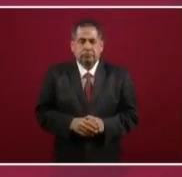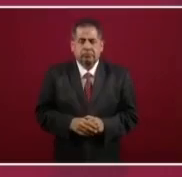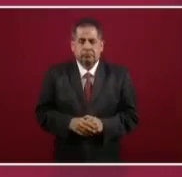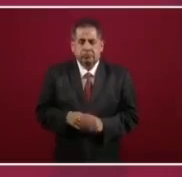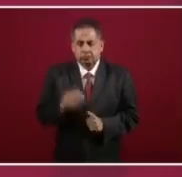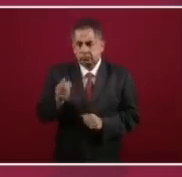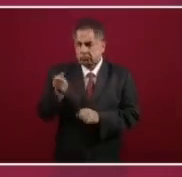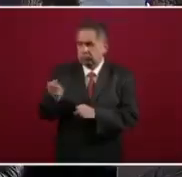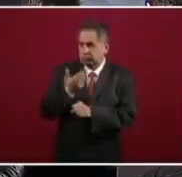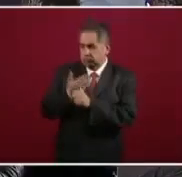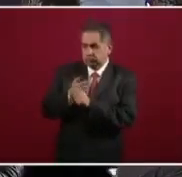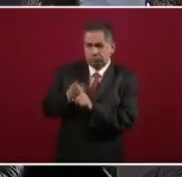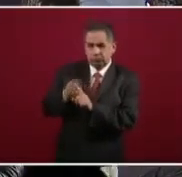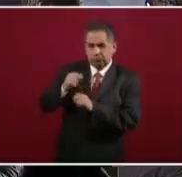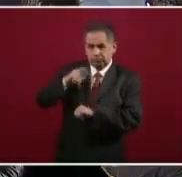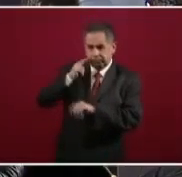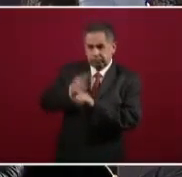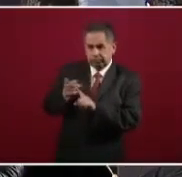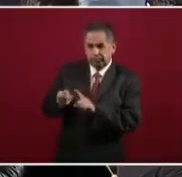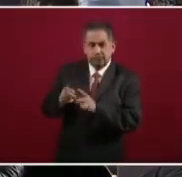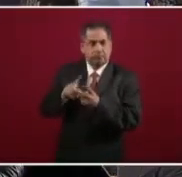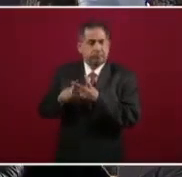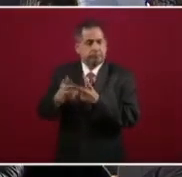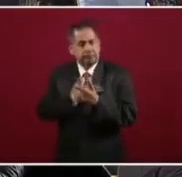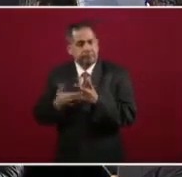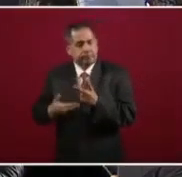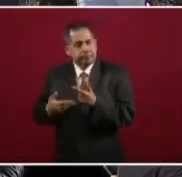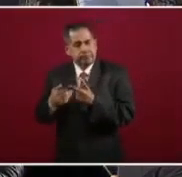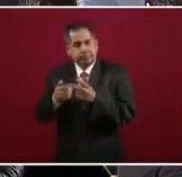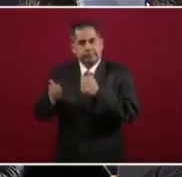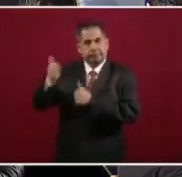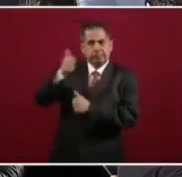es el secretario del presidente